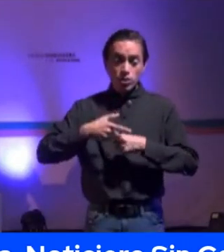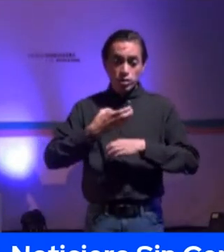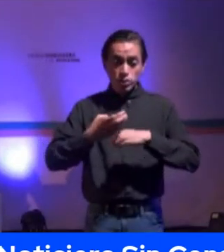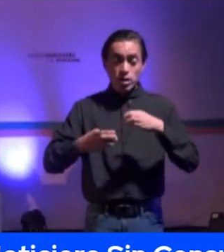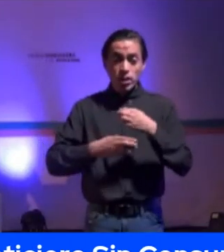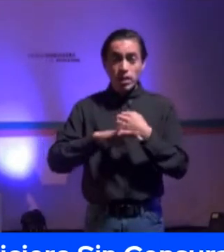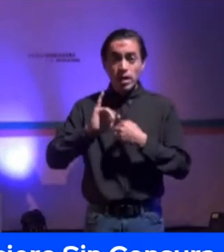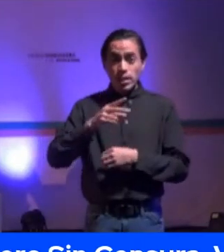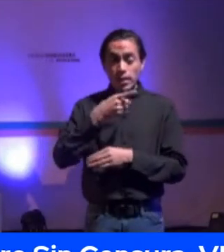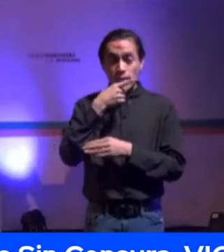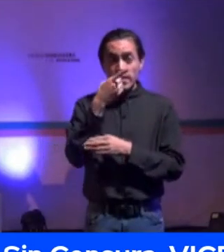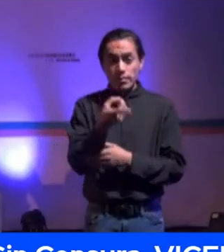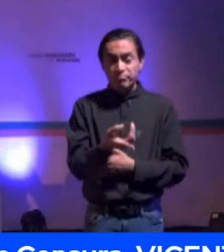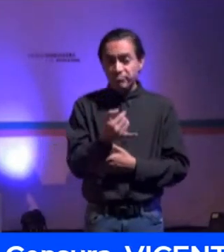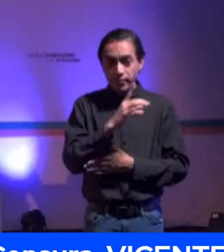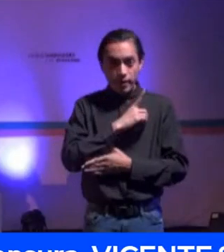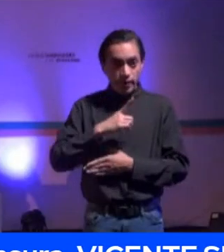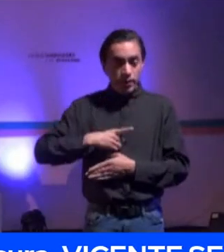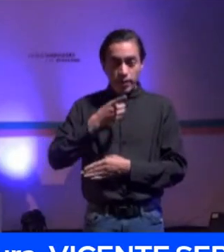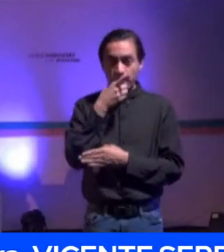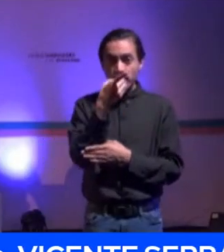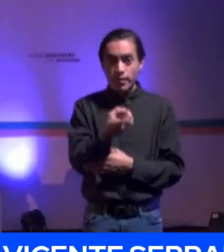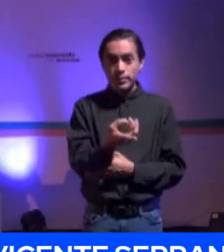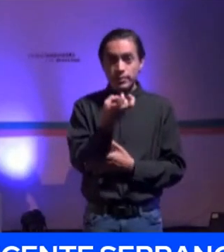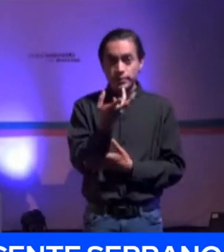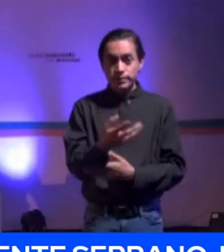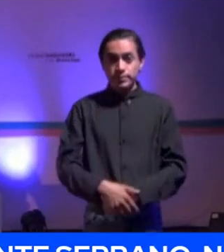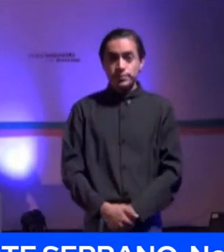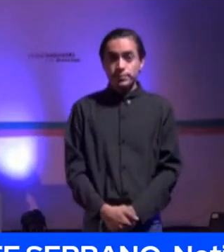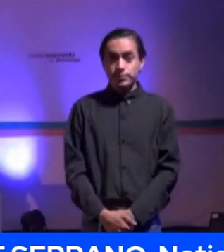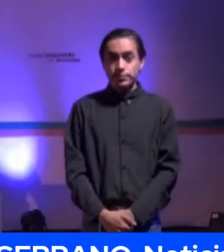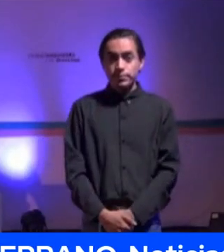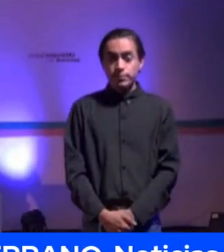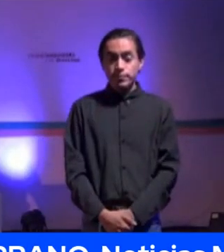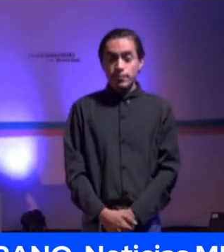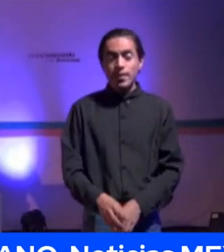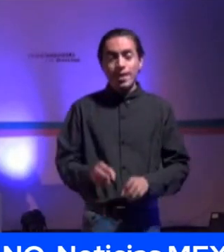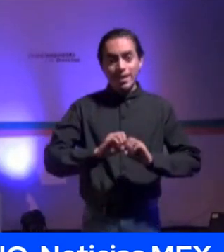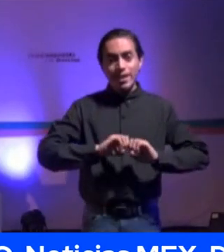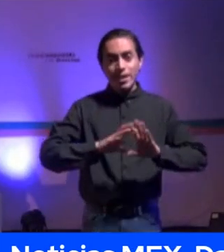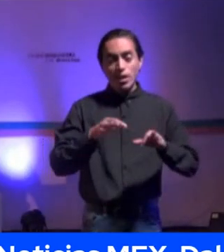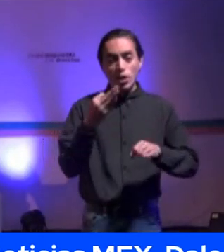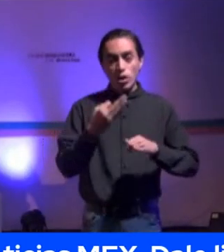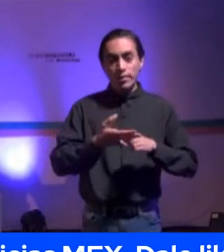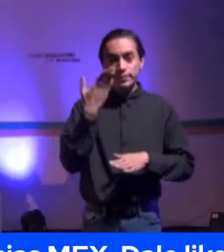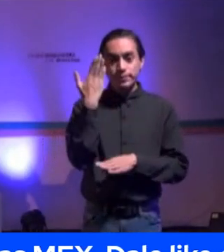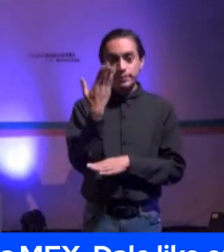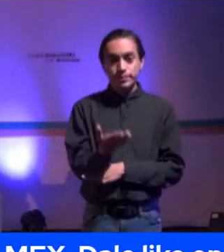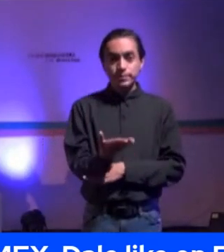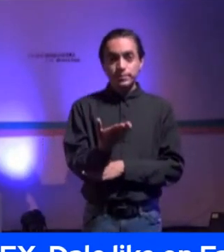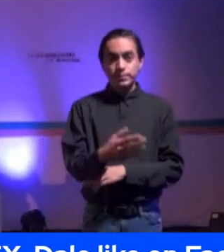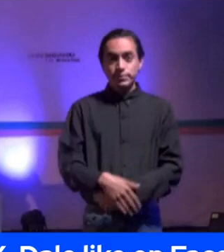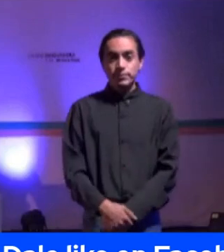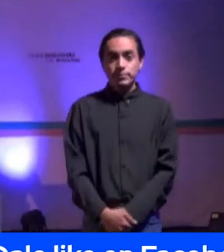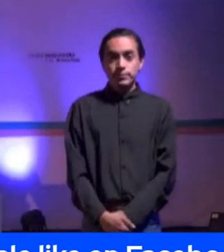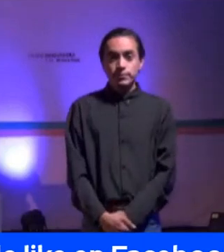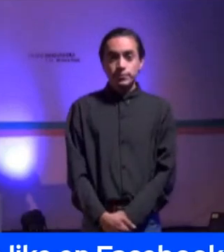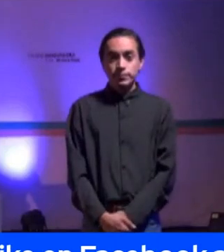que decir y las debemos de decir, ¿no? En ese sentido, es lo único que les pido. Y